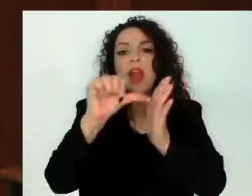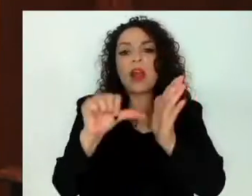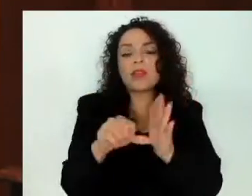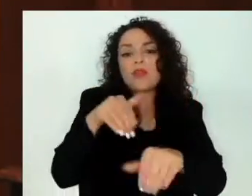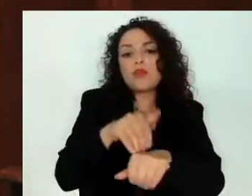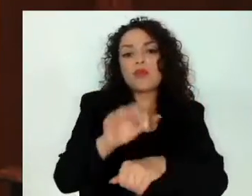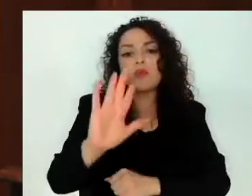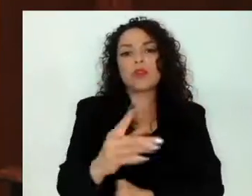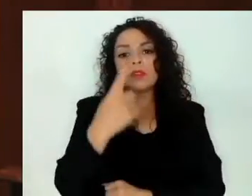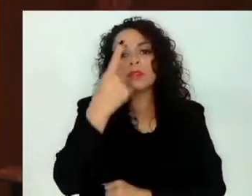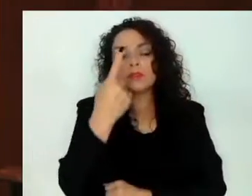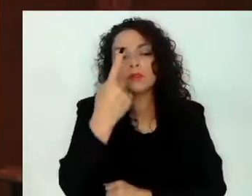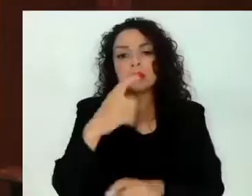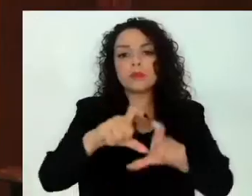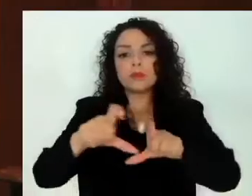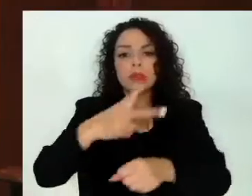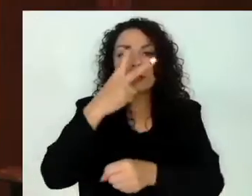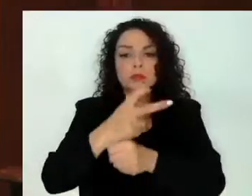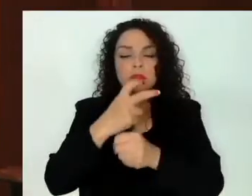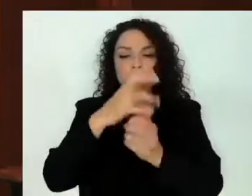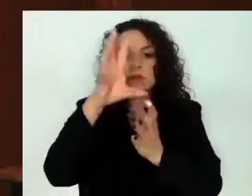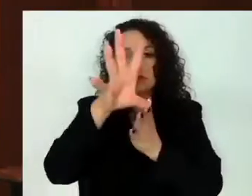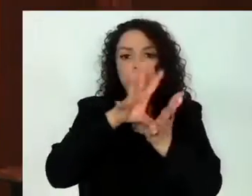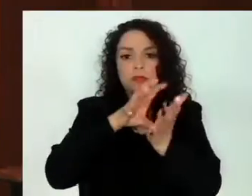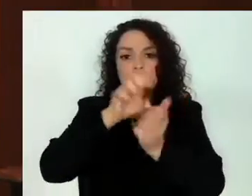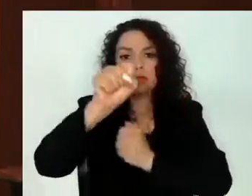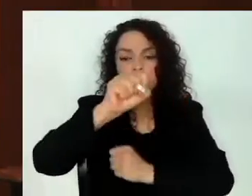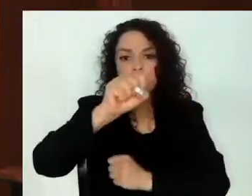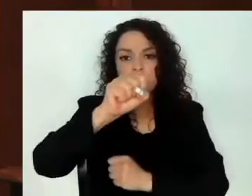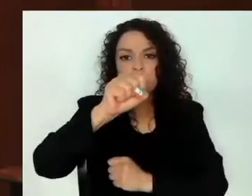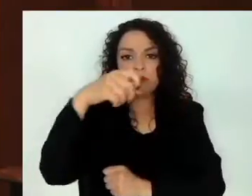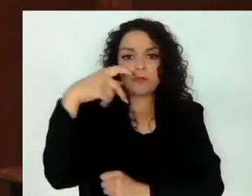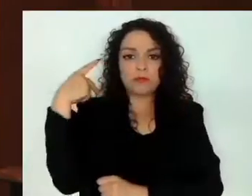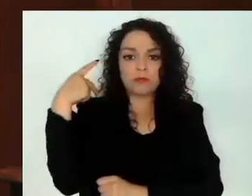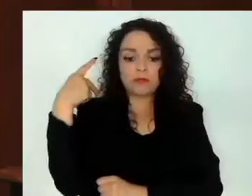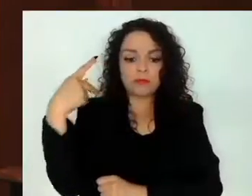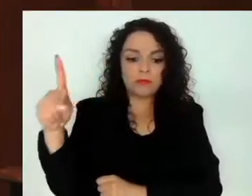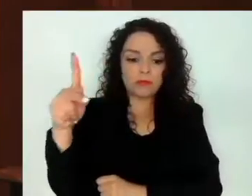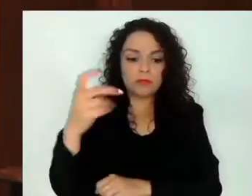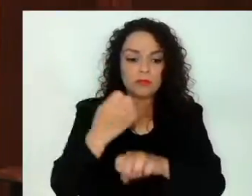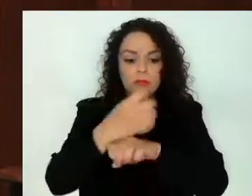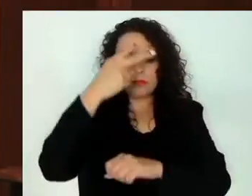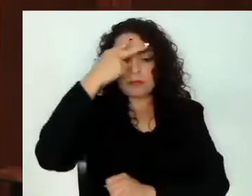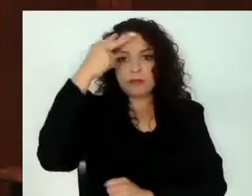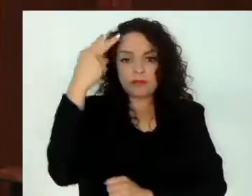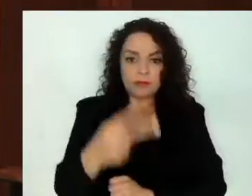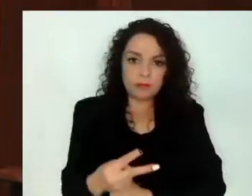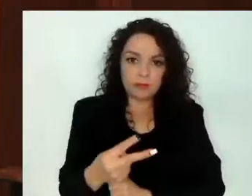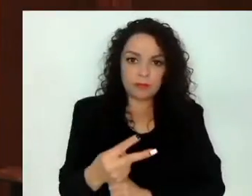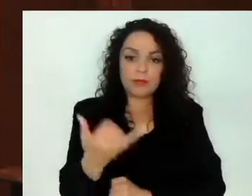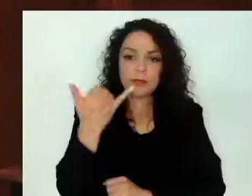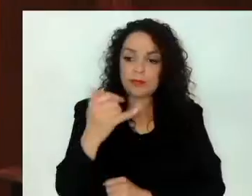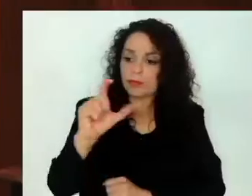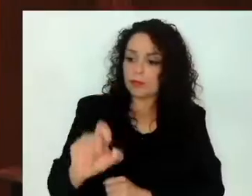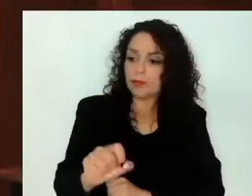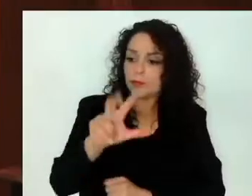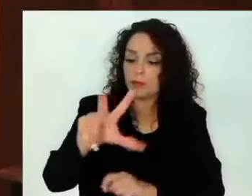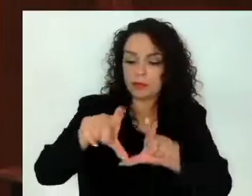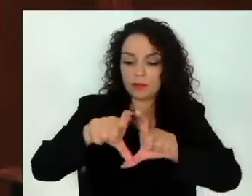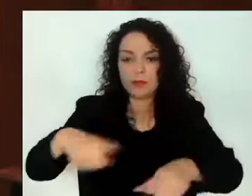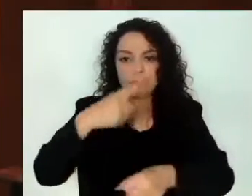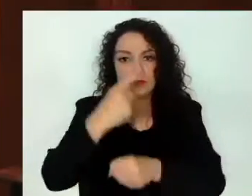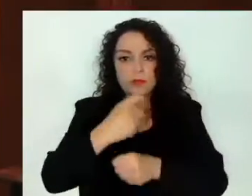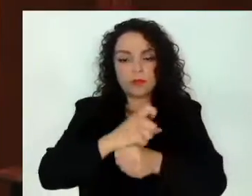51, fracción segunda, de la Constitución Política del Estado Libre y Soberano de México y 28 de la fracción primera de la